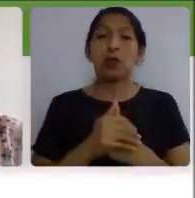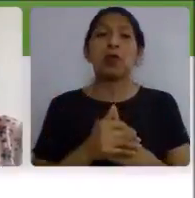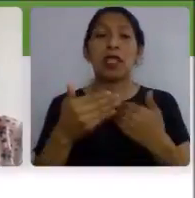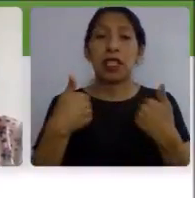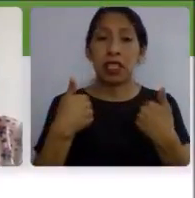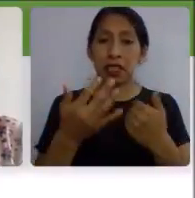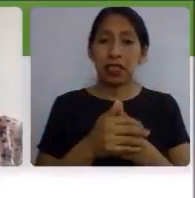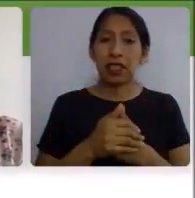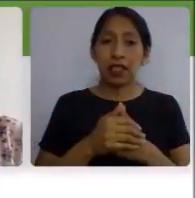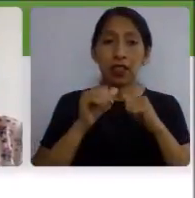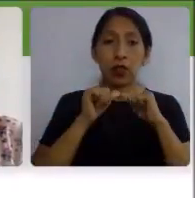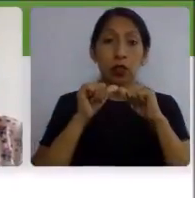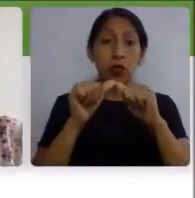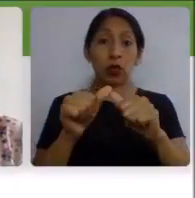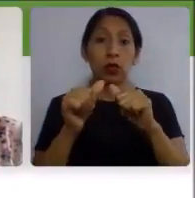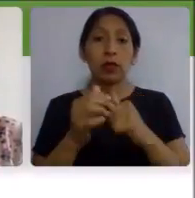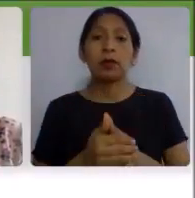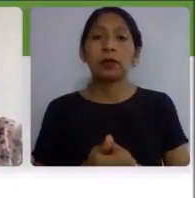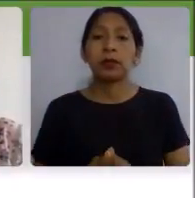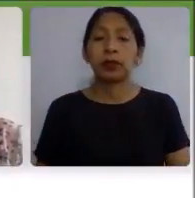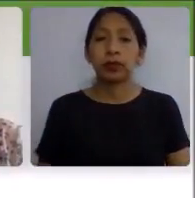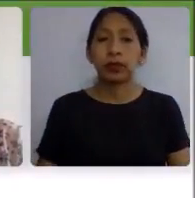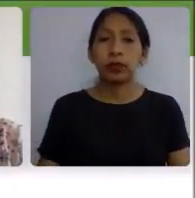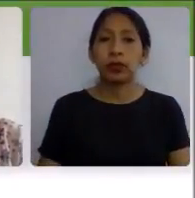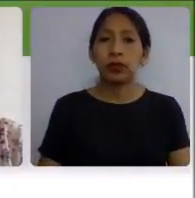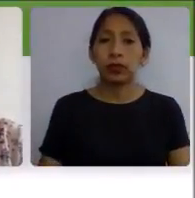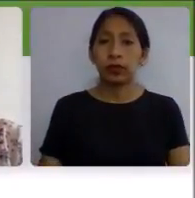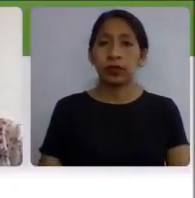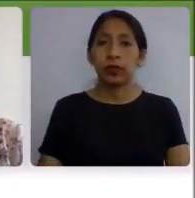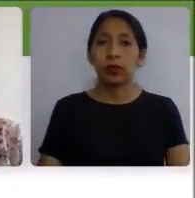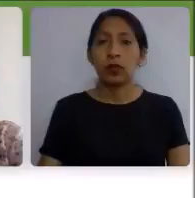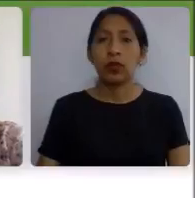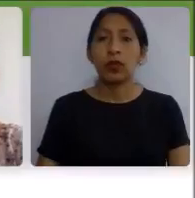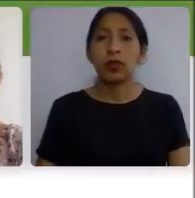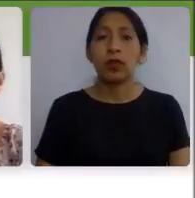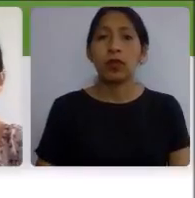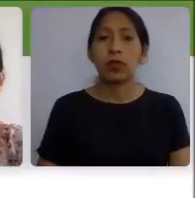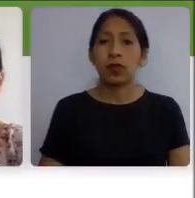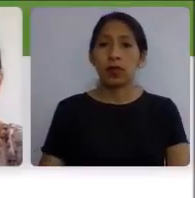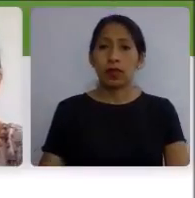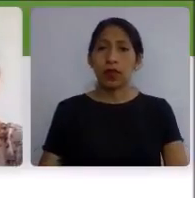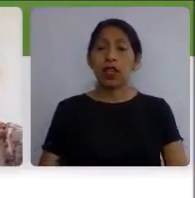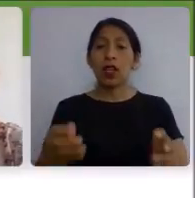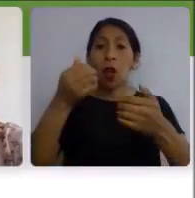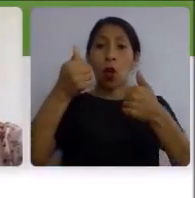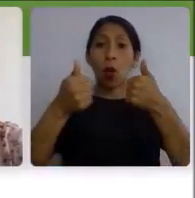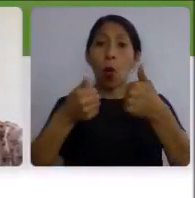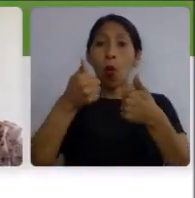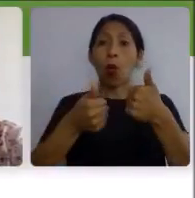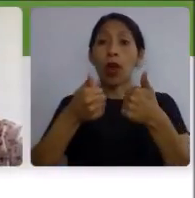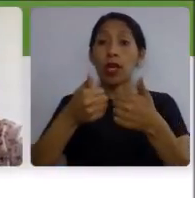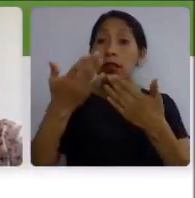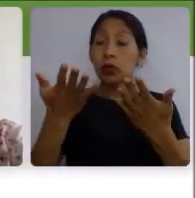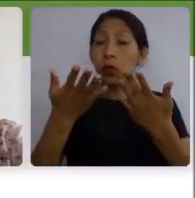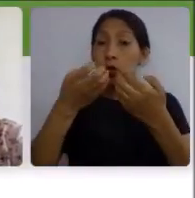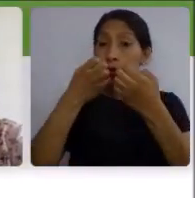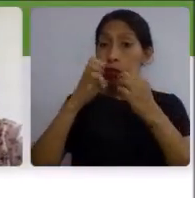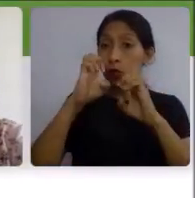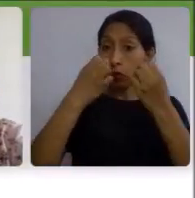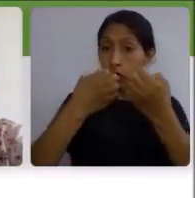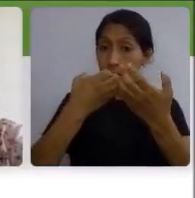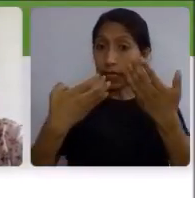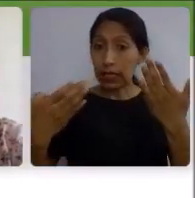Sí, sigamos. Ahora, ¿cuáles son los elementos claves para tener una negociación exitosa? Como